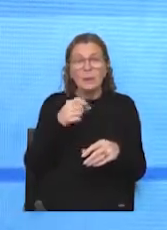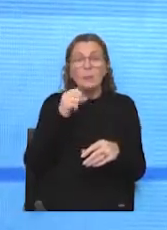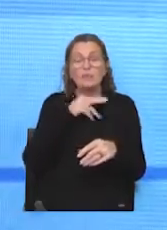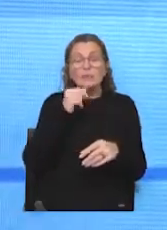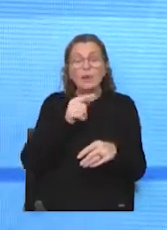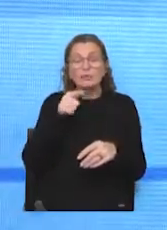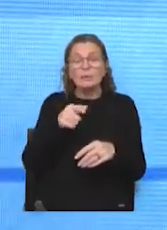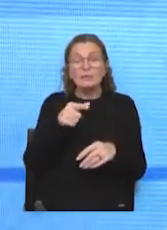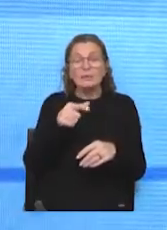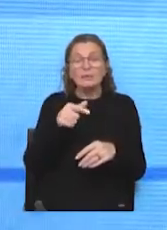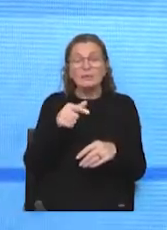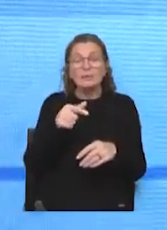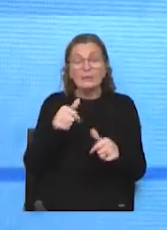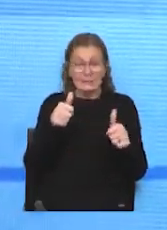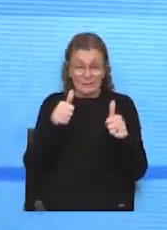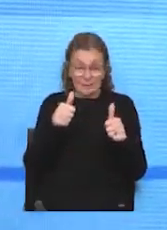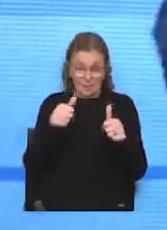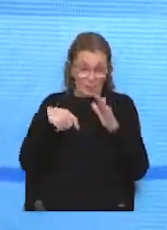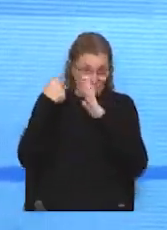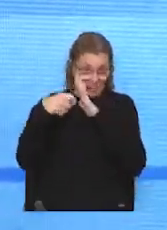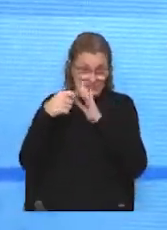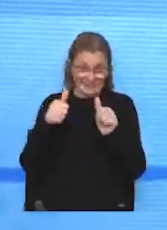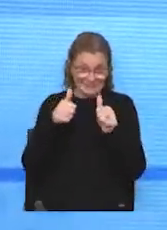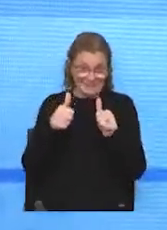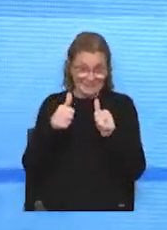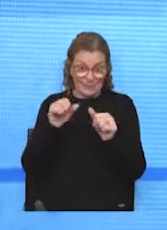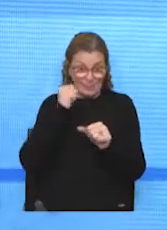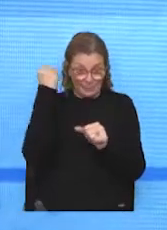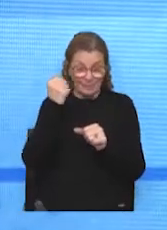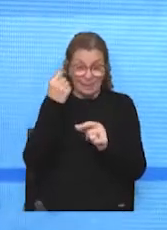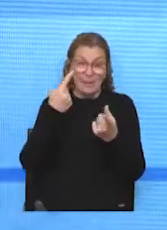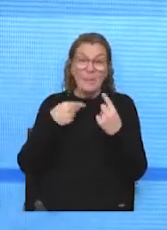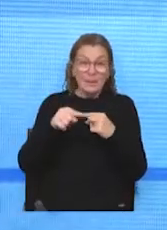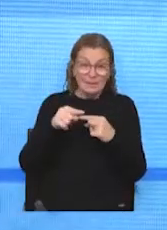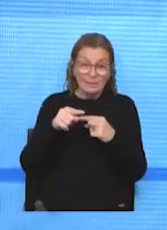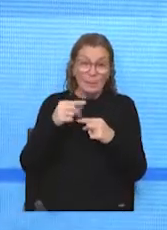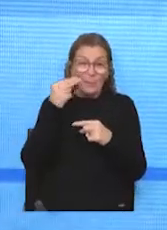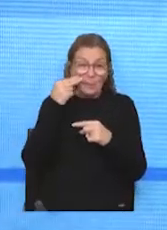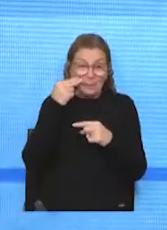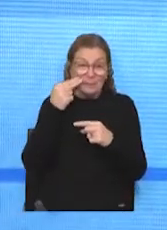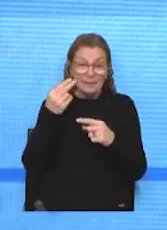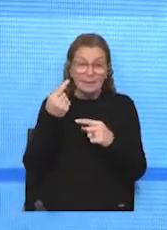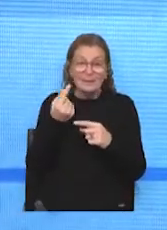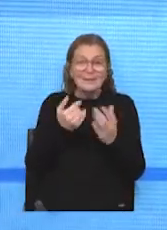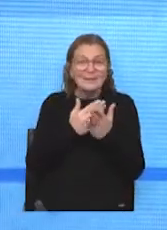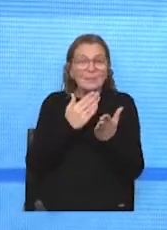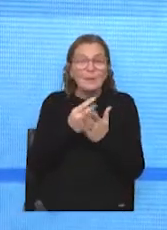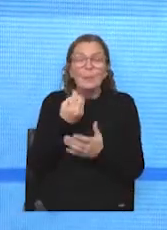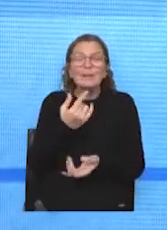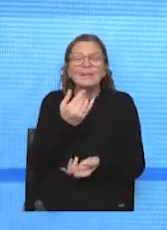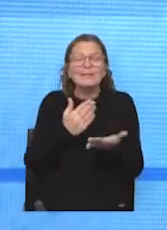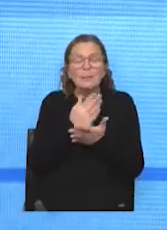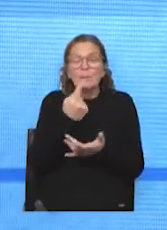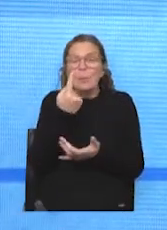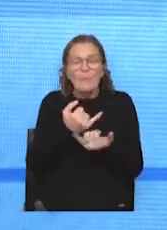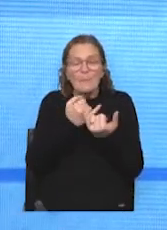s es excelente el programa le dic es excelente lo que hace impresionante pero tiene una Por qué siempre un Pero por qué pero